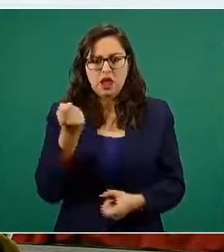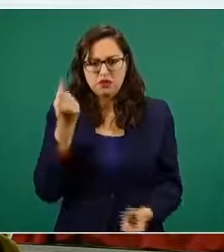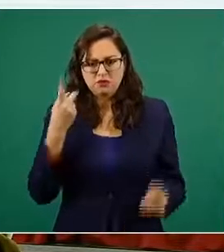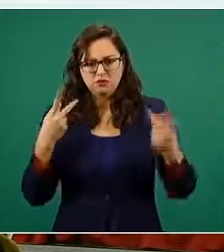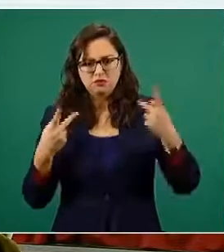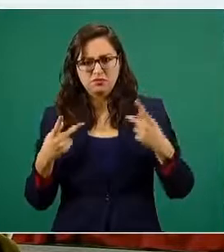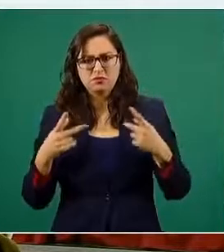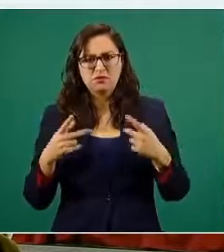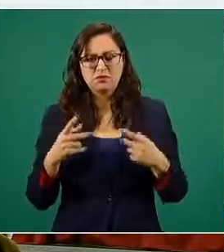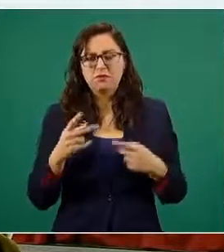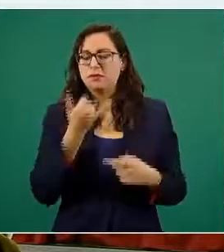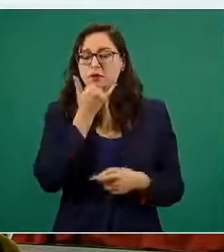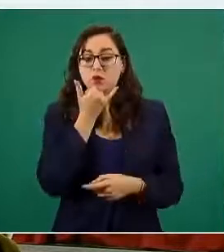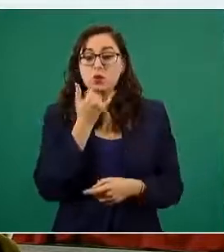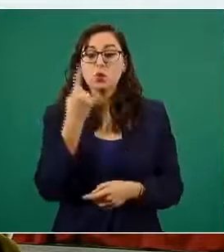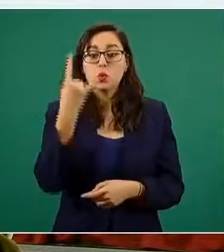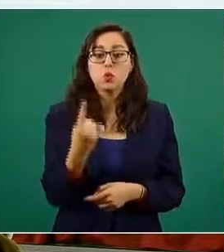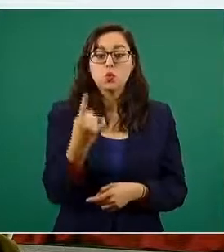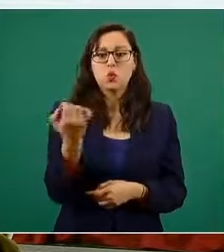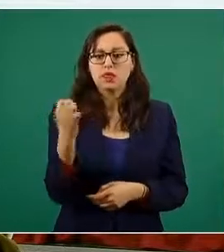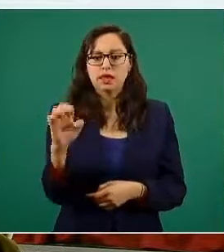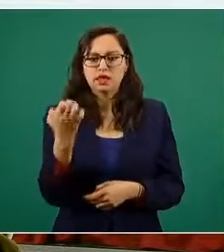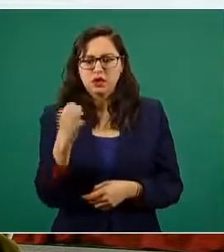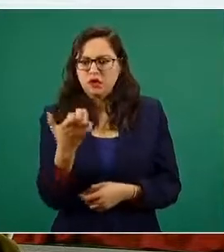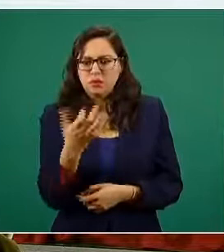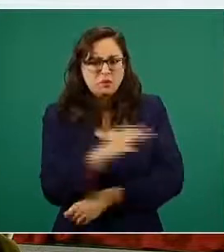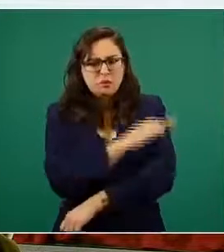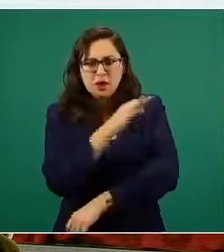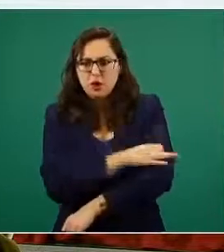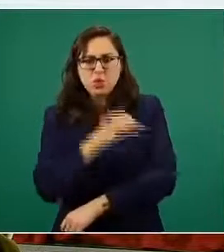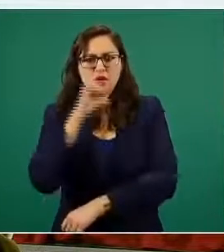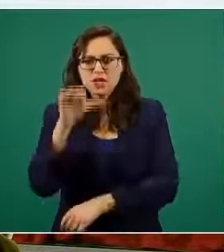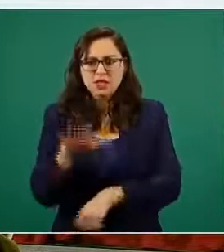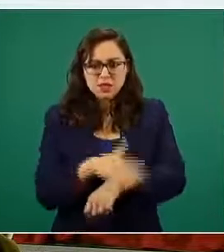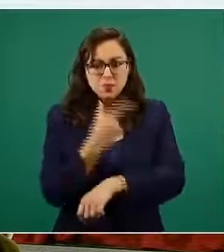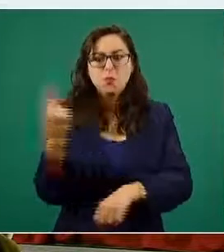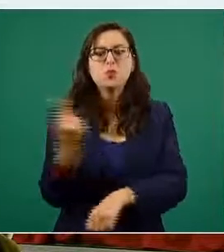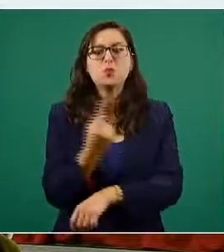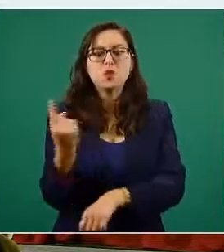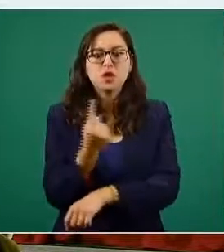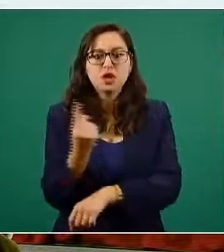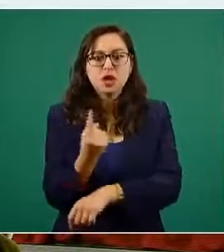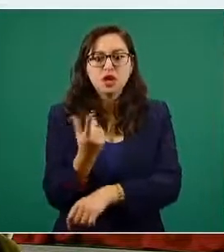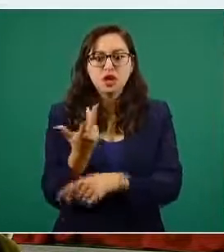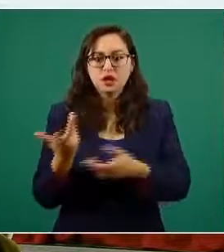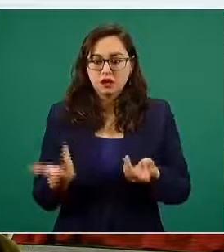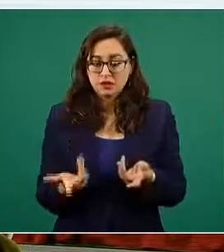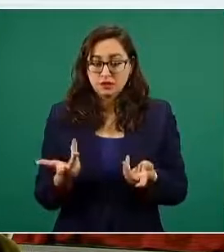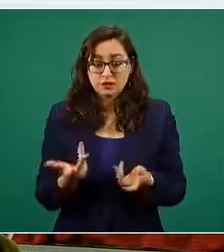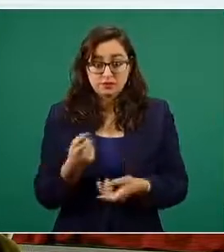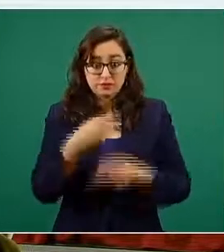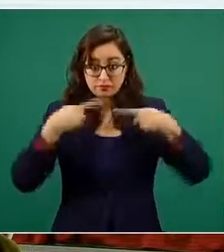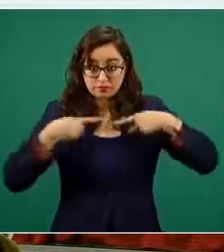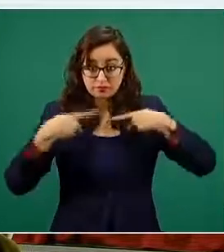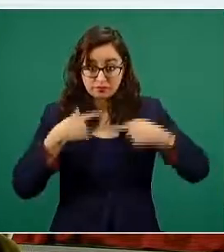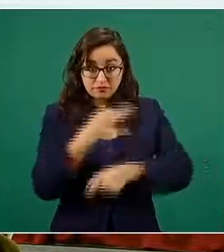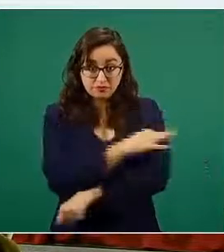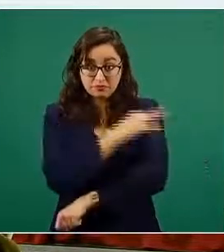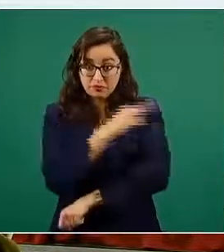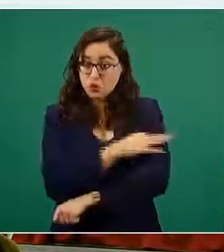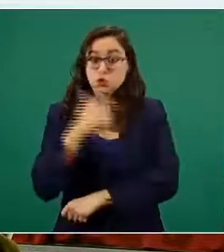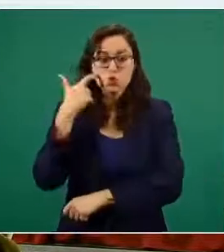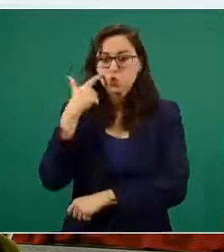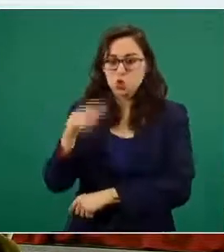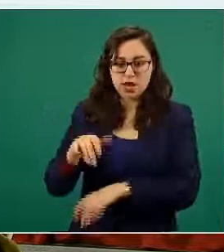qué, el día 1 de enero no se había vacunado. No es porque el personal vacunador no esté en